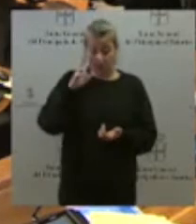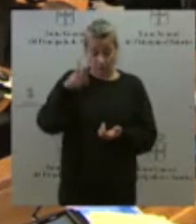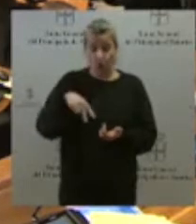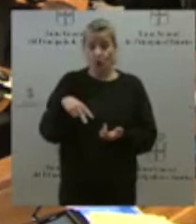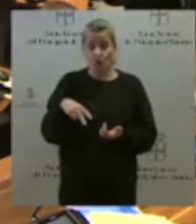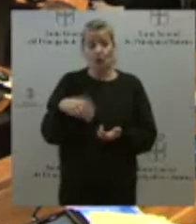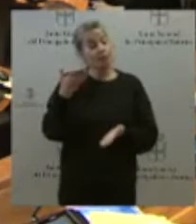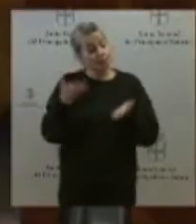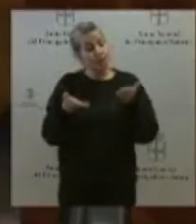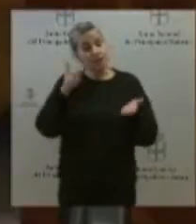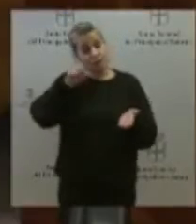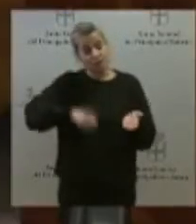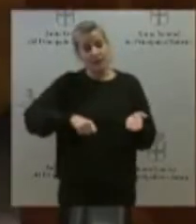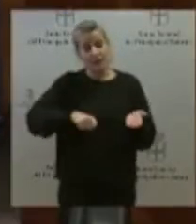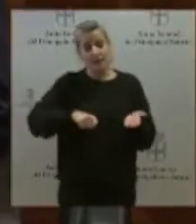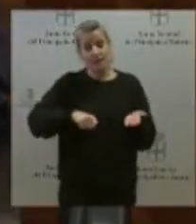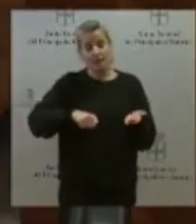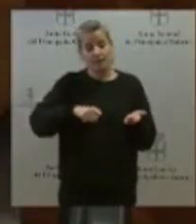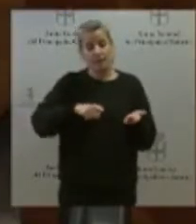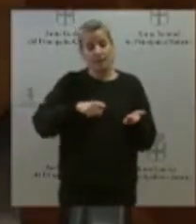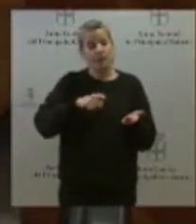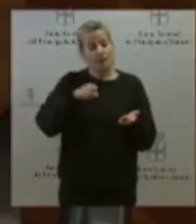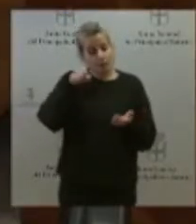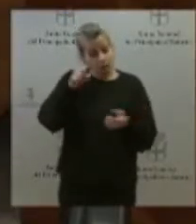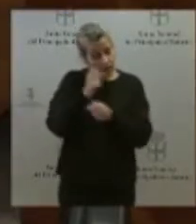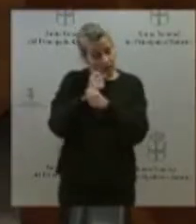trabajo de investigación que ha hecho sobre la situación de los trabajadores.